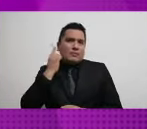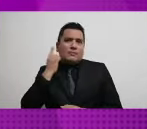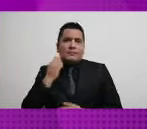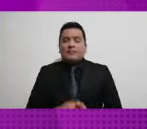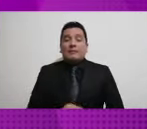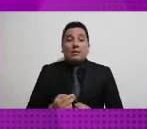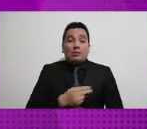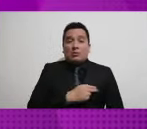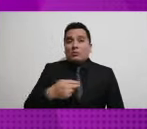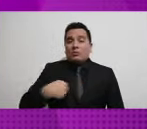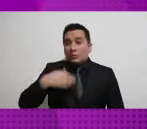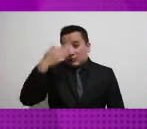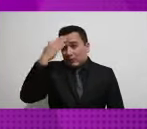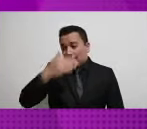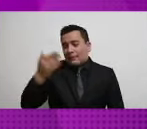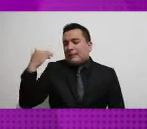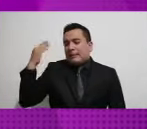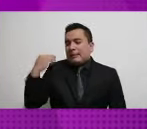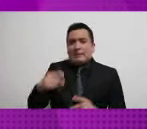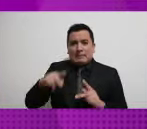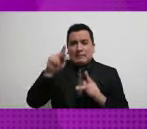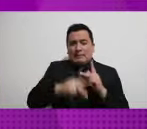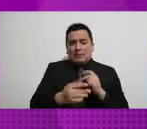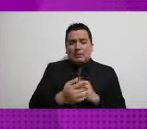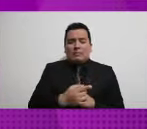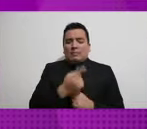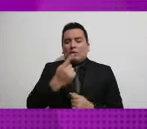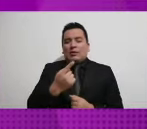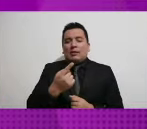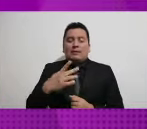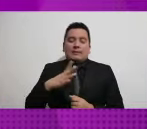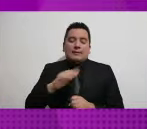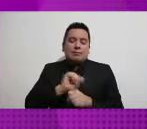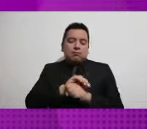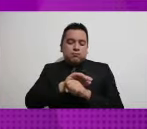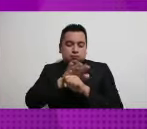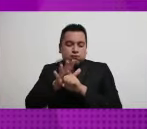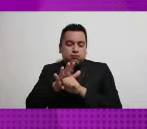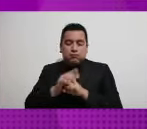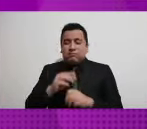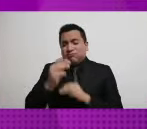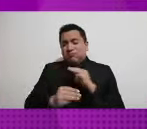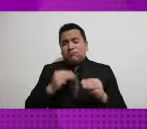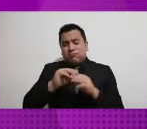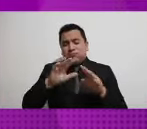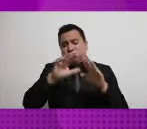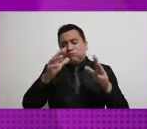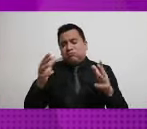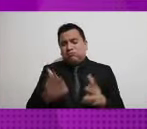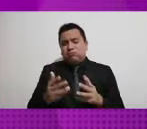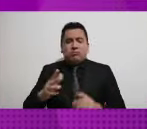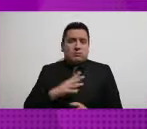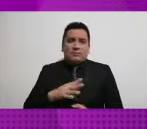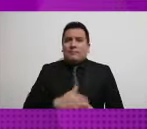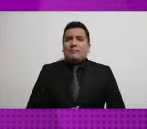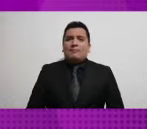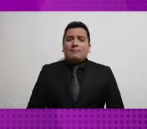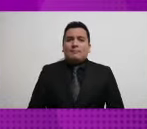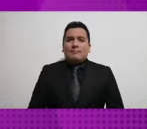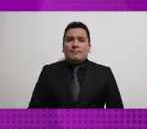sabemos, se suspendió derivado de la pandemia que actualmente todo el mundo estamos